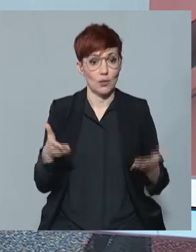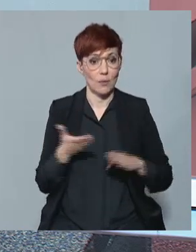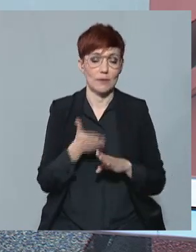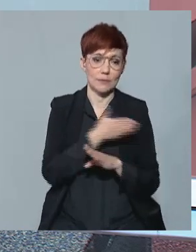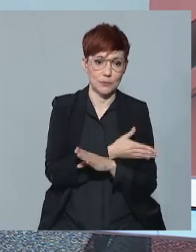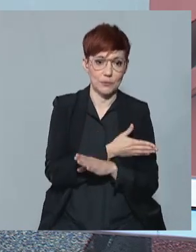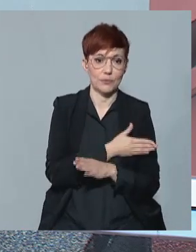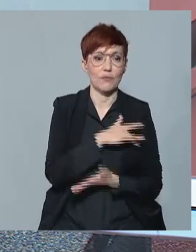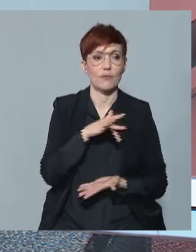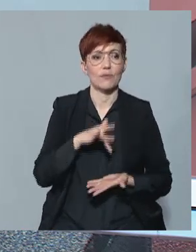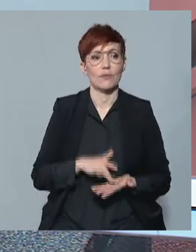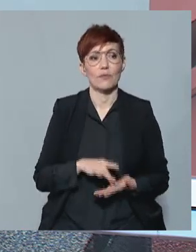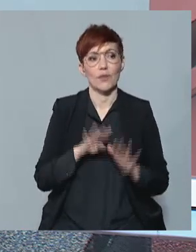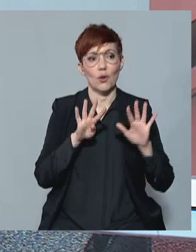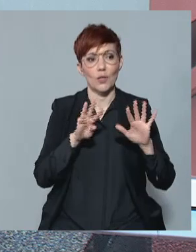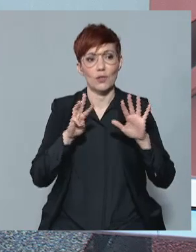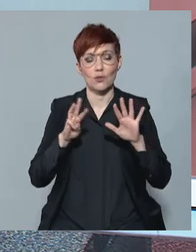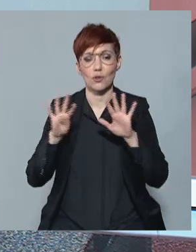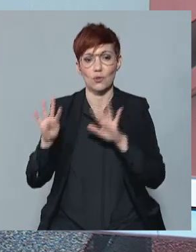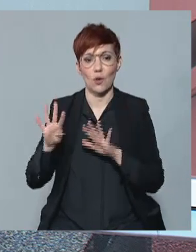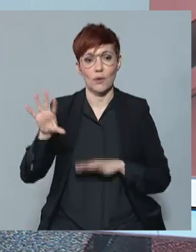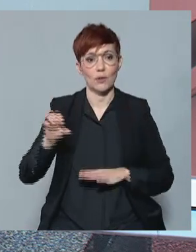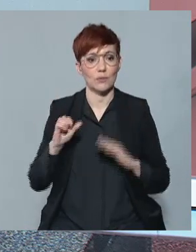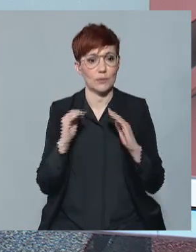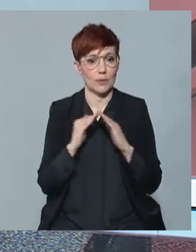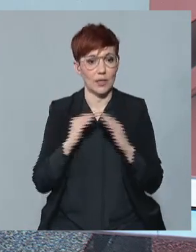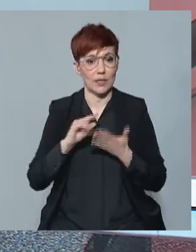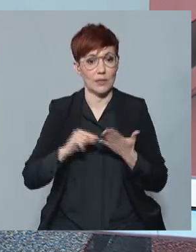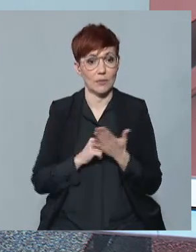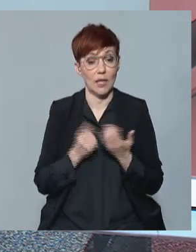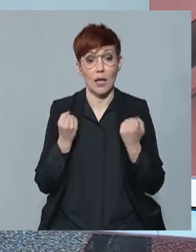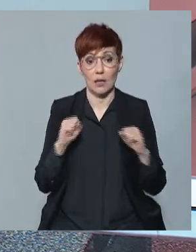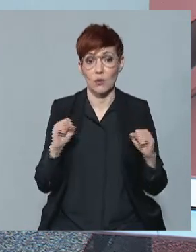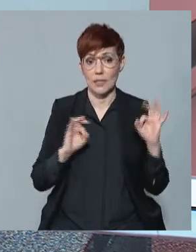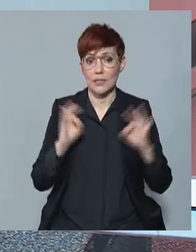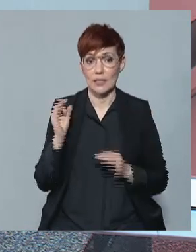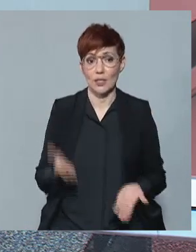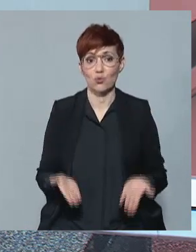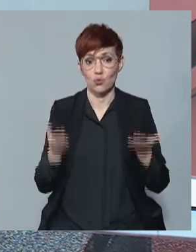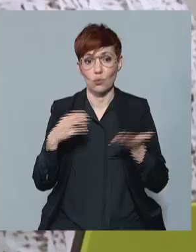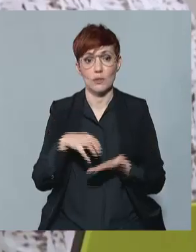total 989 pese a la incertidumbre que genera la subida de tipos de interés